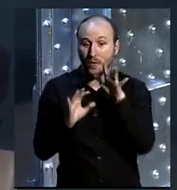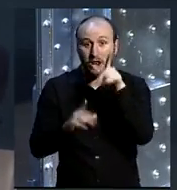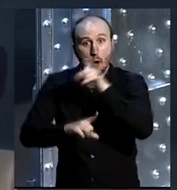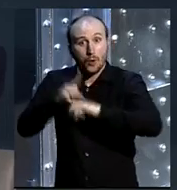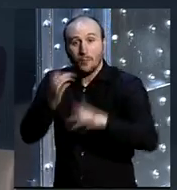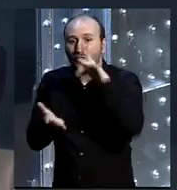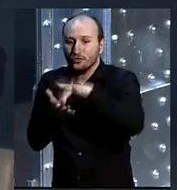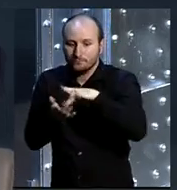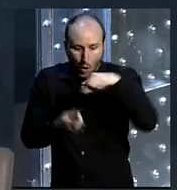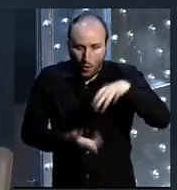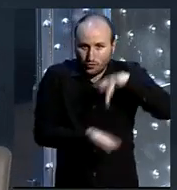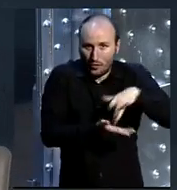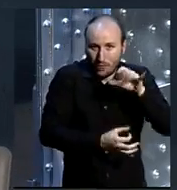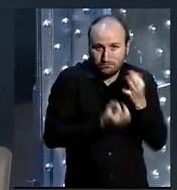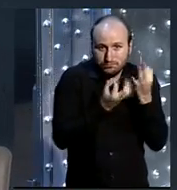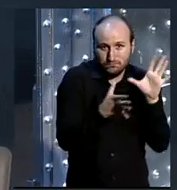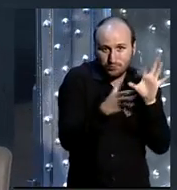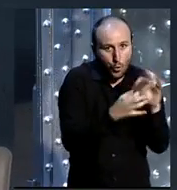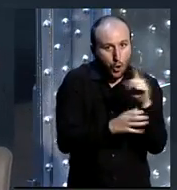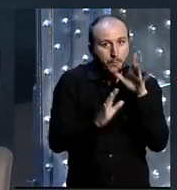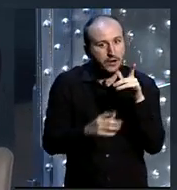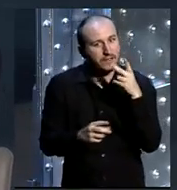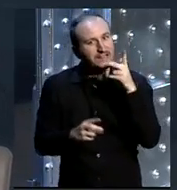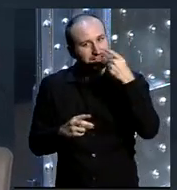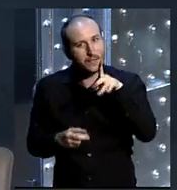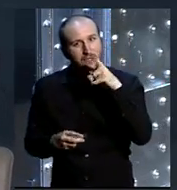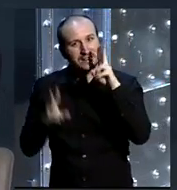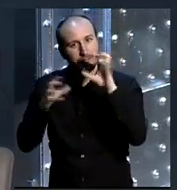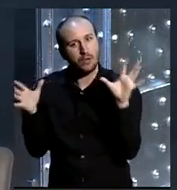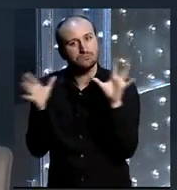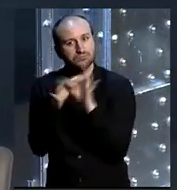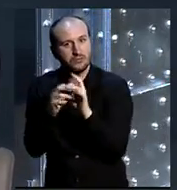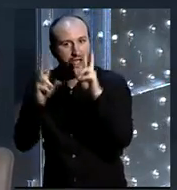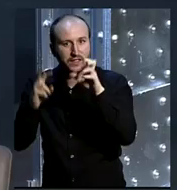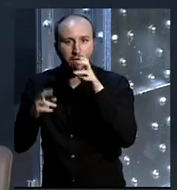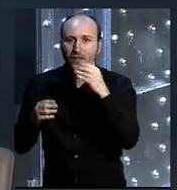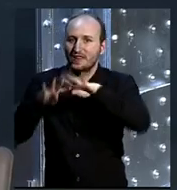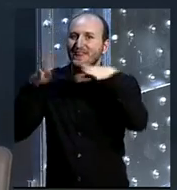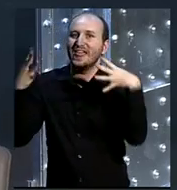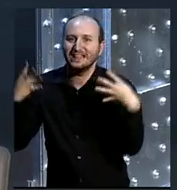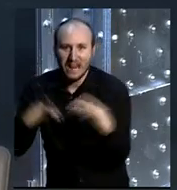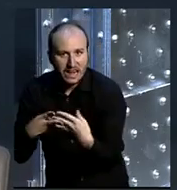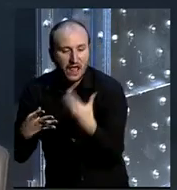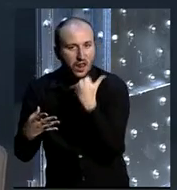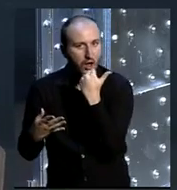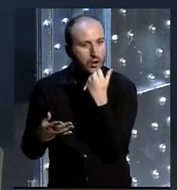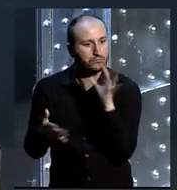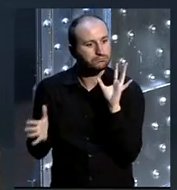hoy, pero que tiene también que ver con esto, que es el problema de la gobernanza de Internet y de todo esto. Tiene que ver con